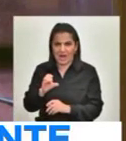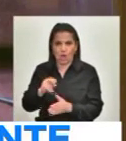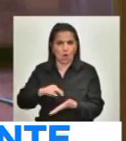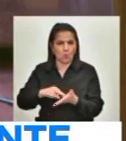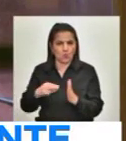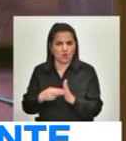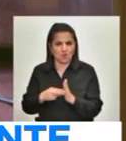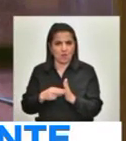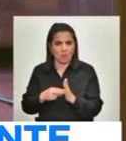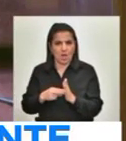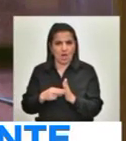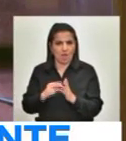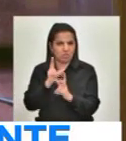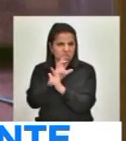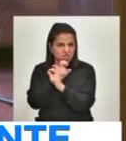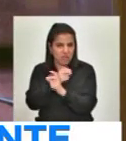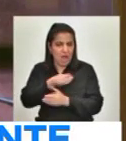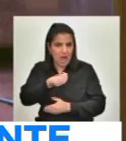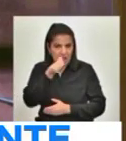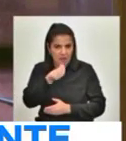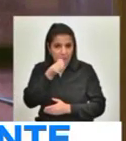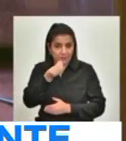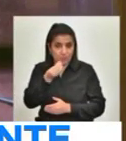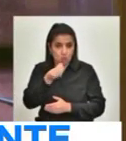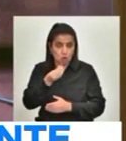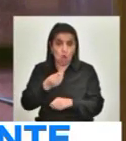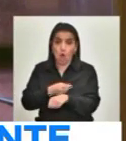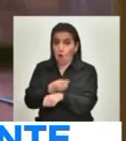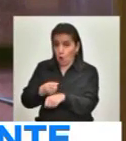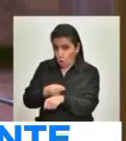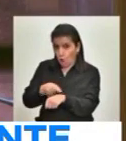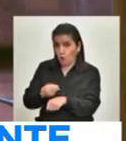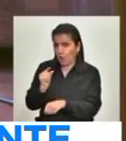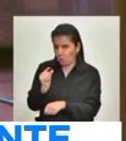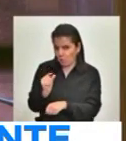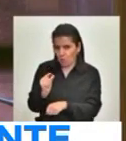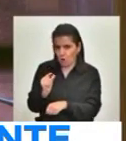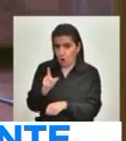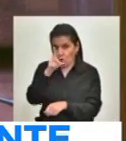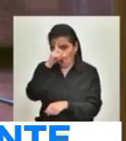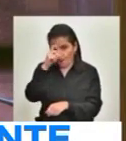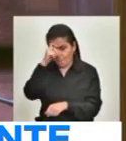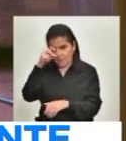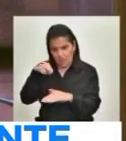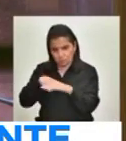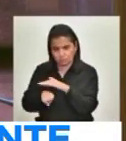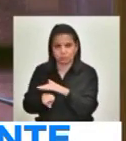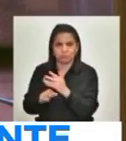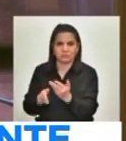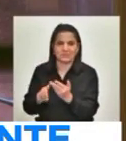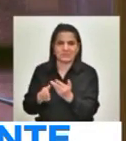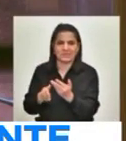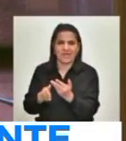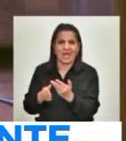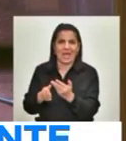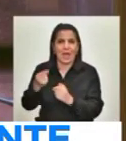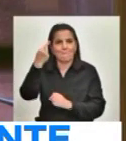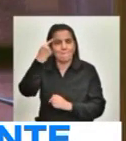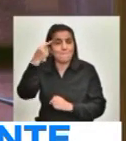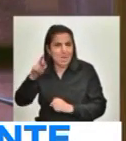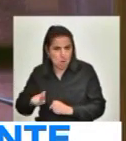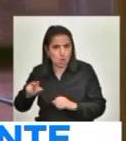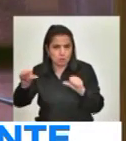Sin embargo, y luego de pocas horas en el recinto asistencial, su estado de salud empeoró, por lo que se solicitó el